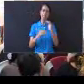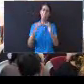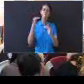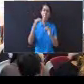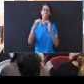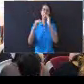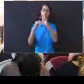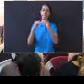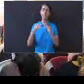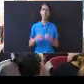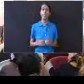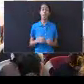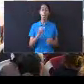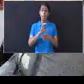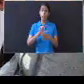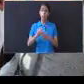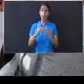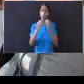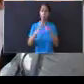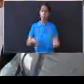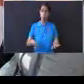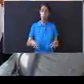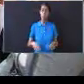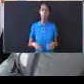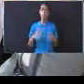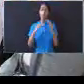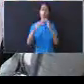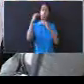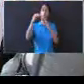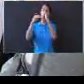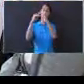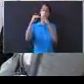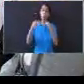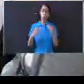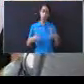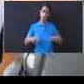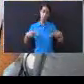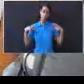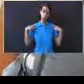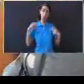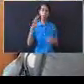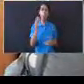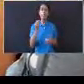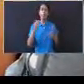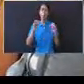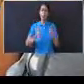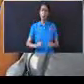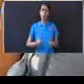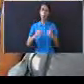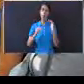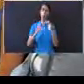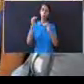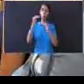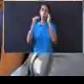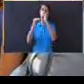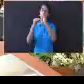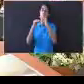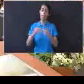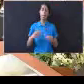reconstruyan las vidas. Que se pueden reconstruir las vidas.